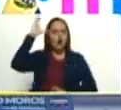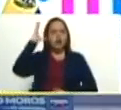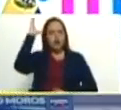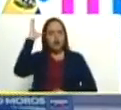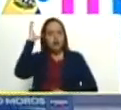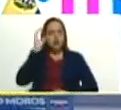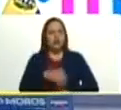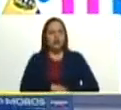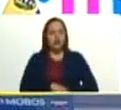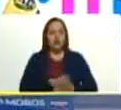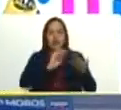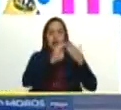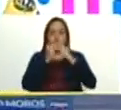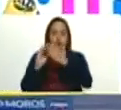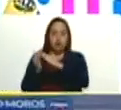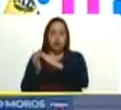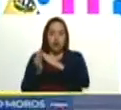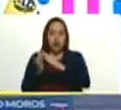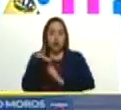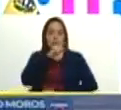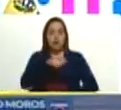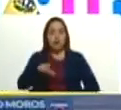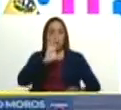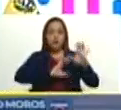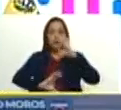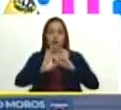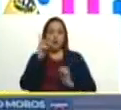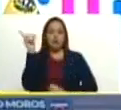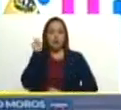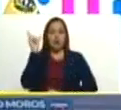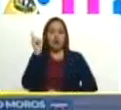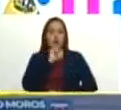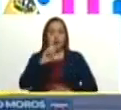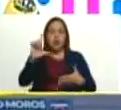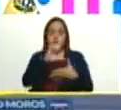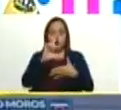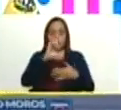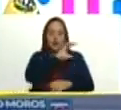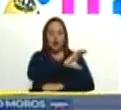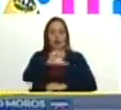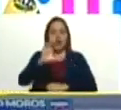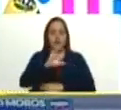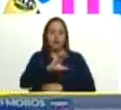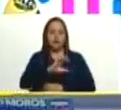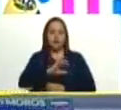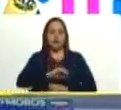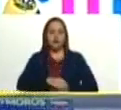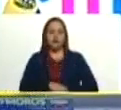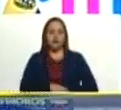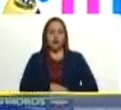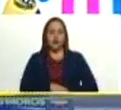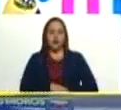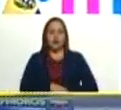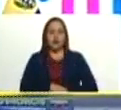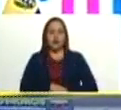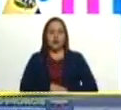de la comunidad de científicos y científicas de América Latina y el Caribe, de la alta conciencia, del alto amor que